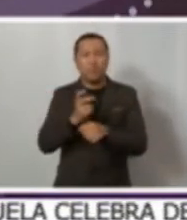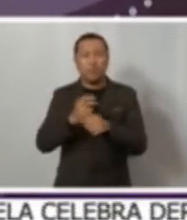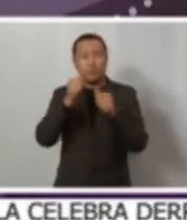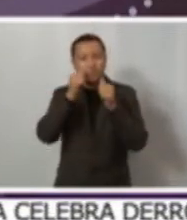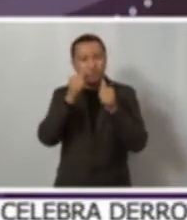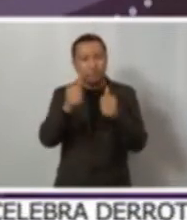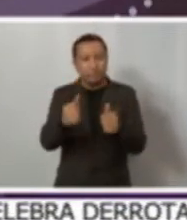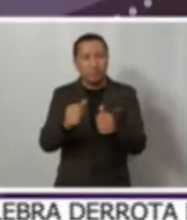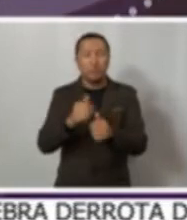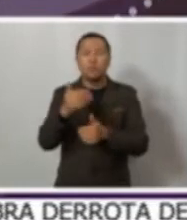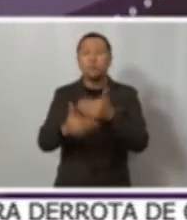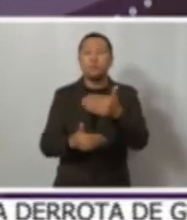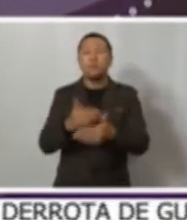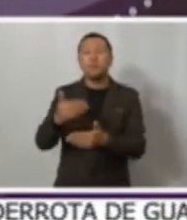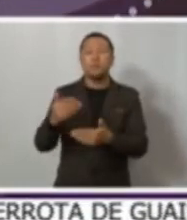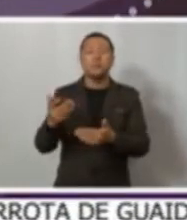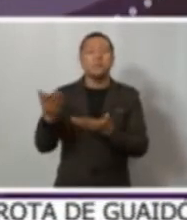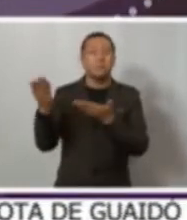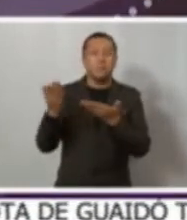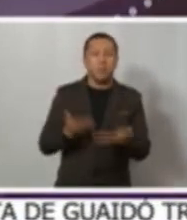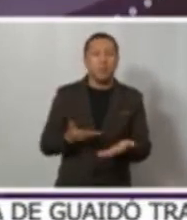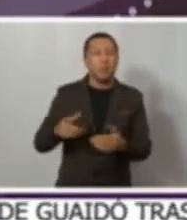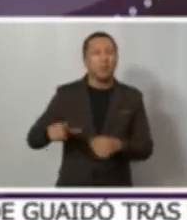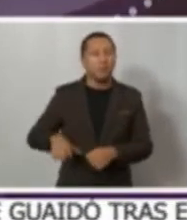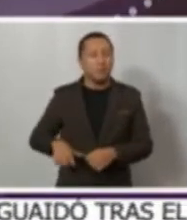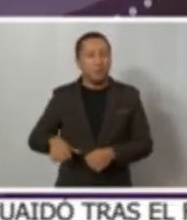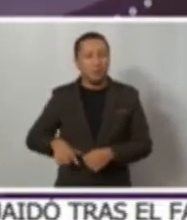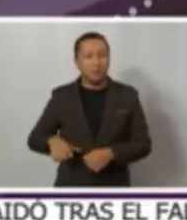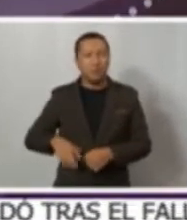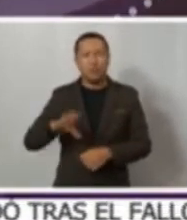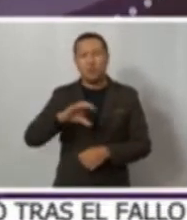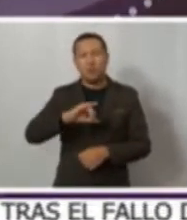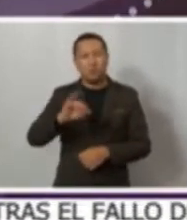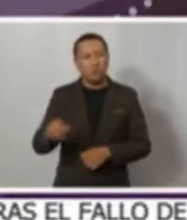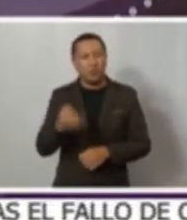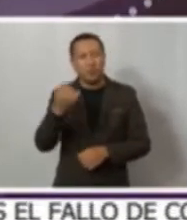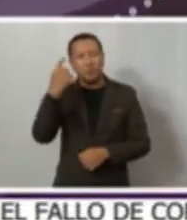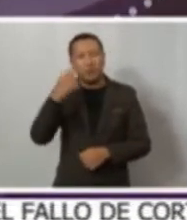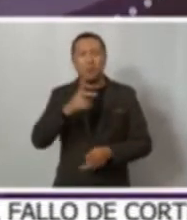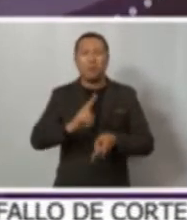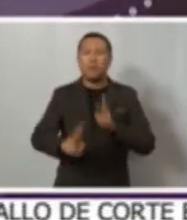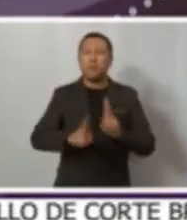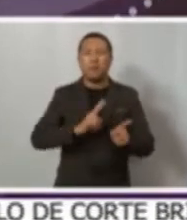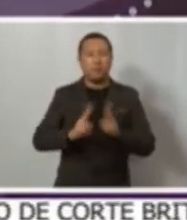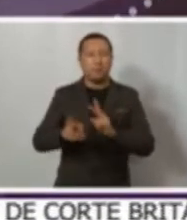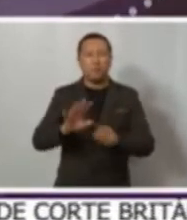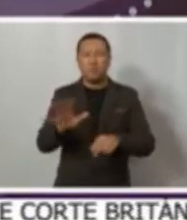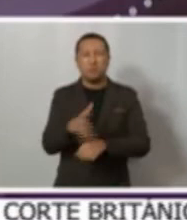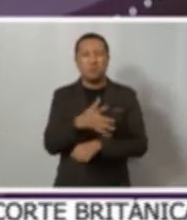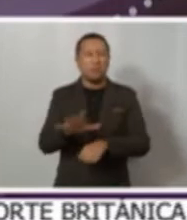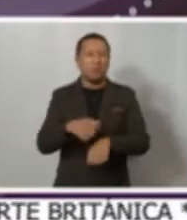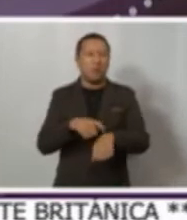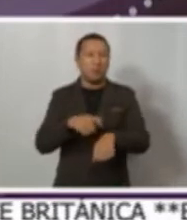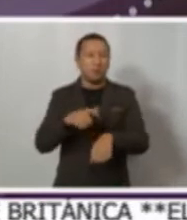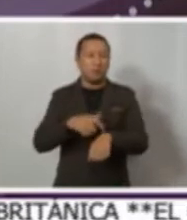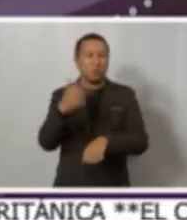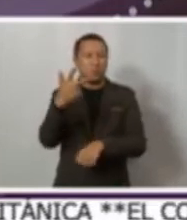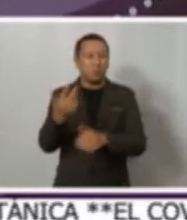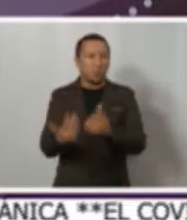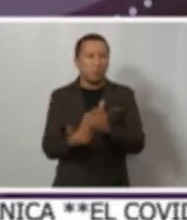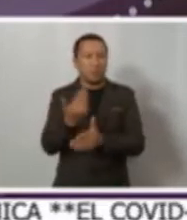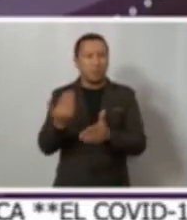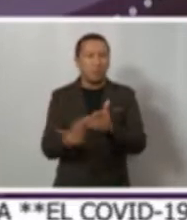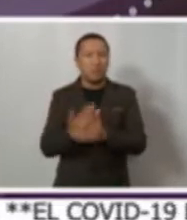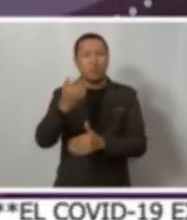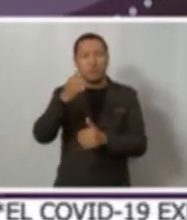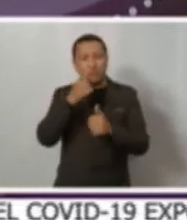Más adelante el gobernador Carlos Joaquín también platicará con Quintana Roo alrededor de las 8 de la mañana para, bueno, pues dar seguimiento